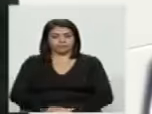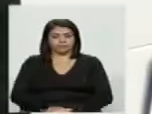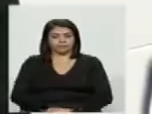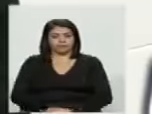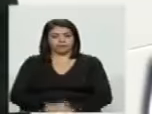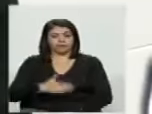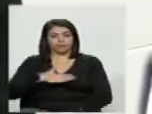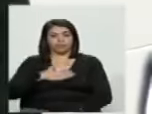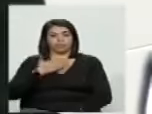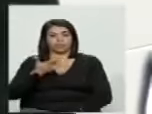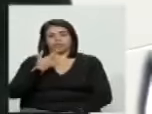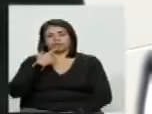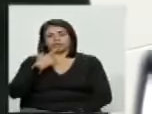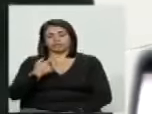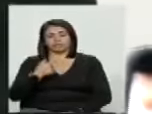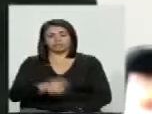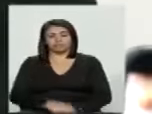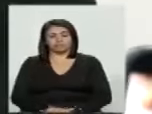uno podría decirse